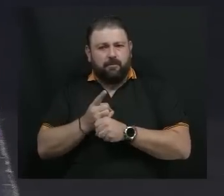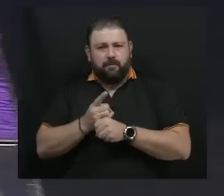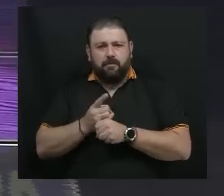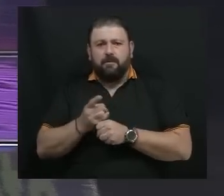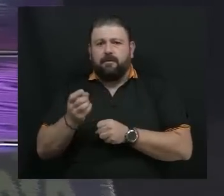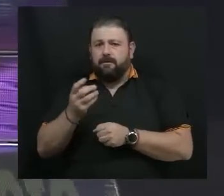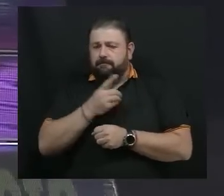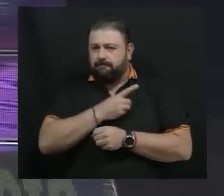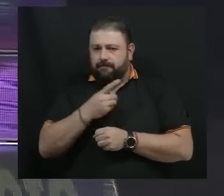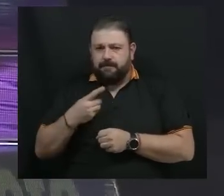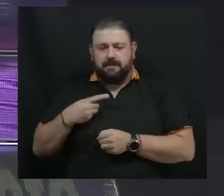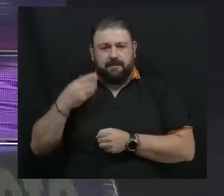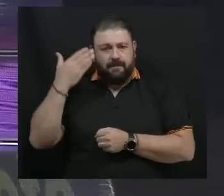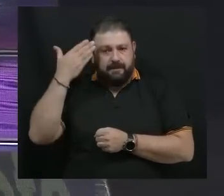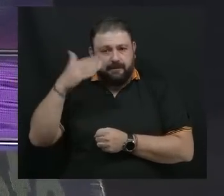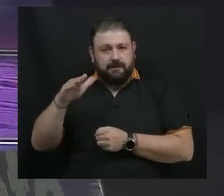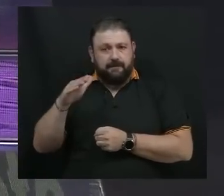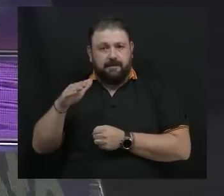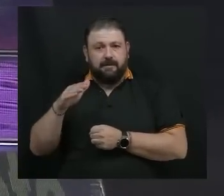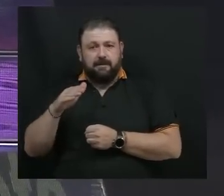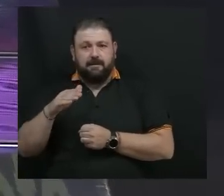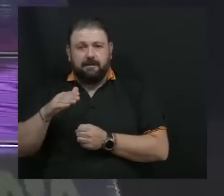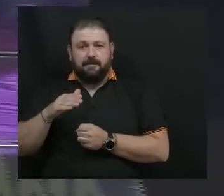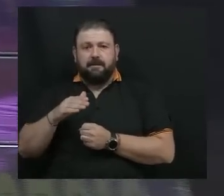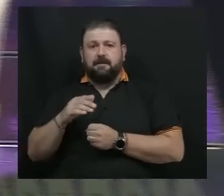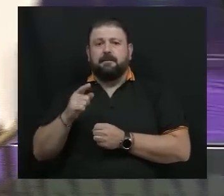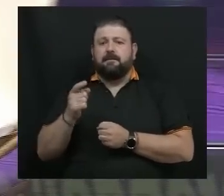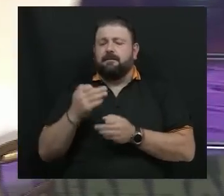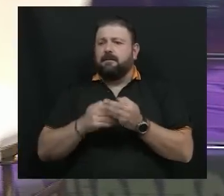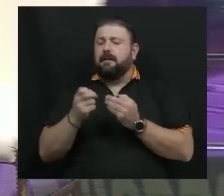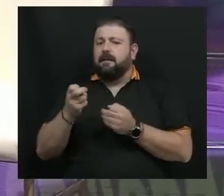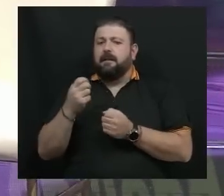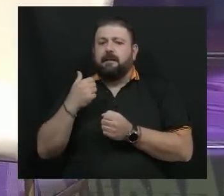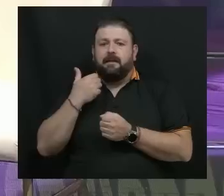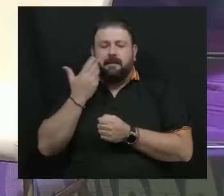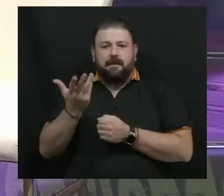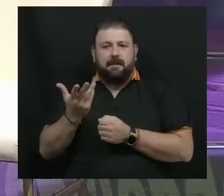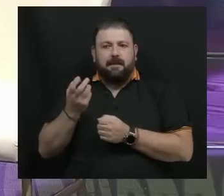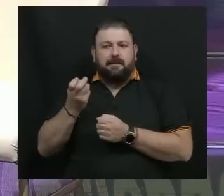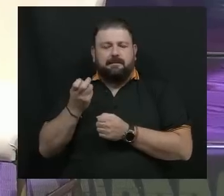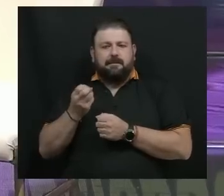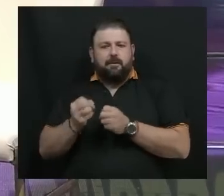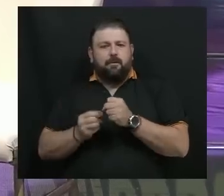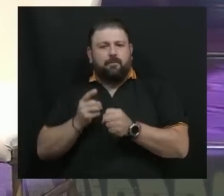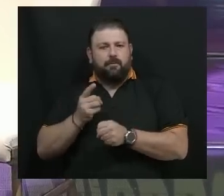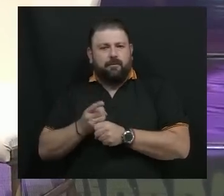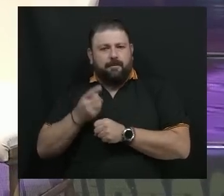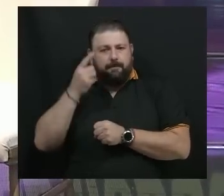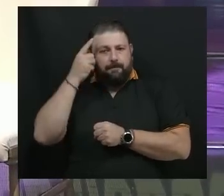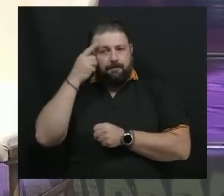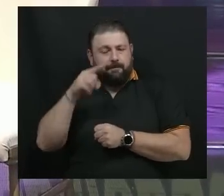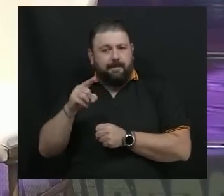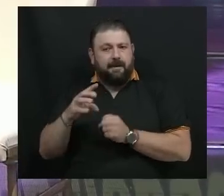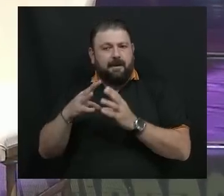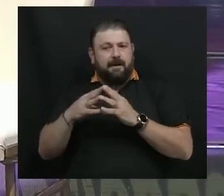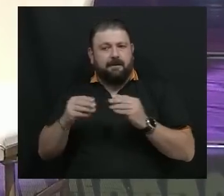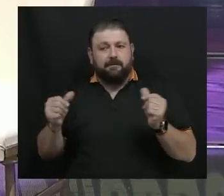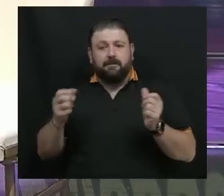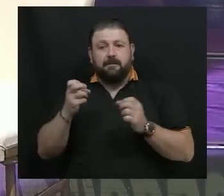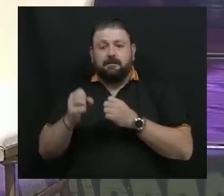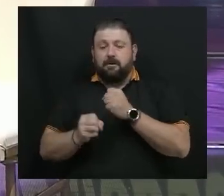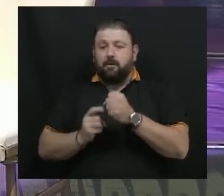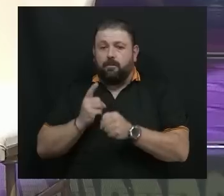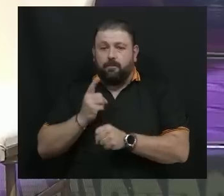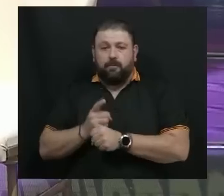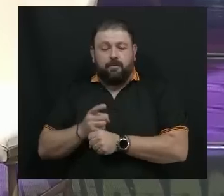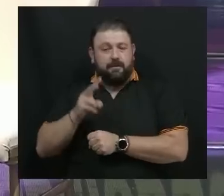debe saber qué va a esperar de esta oportunidad, qué va a resolver con esta oportunidad. Y ese tip me parece